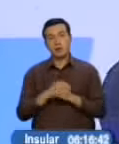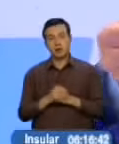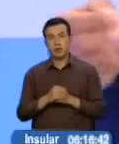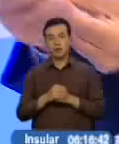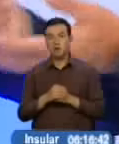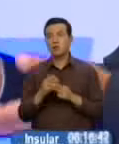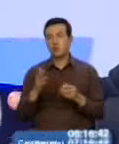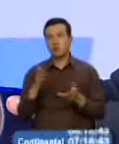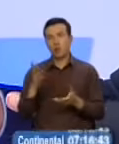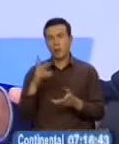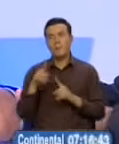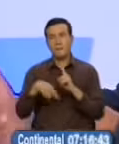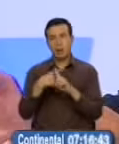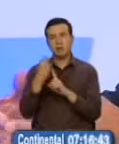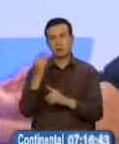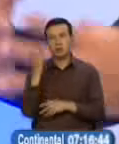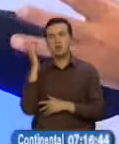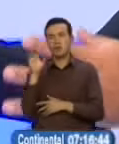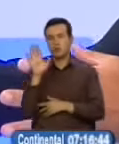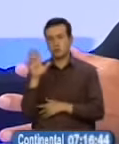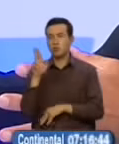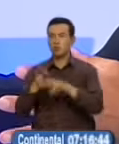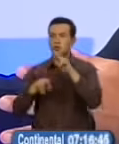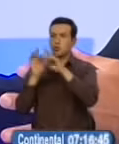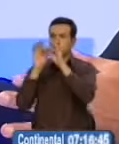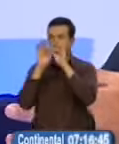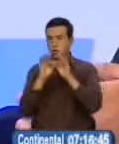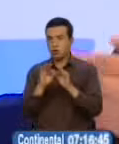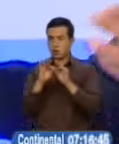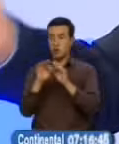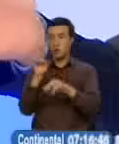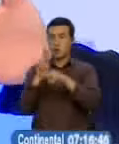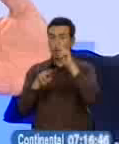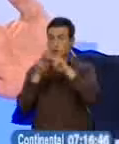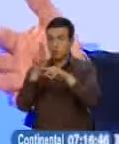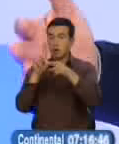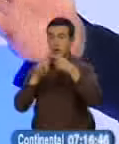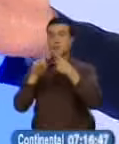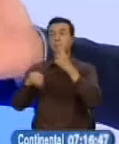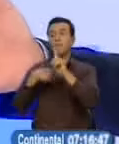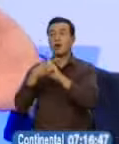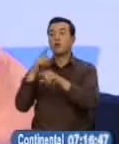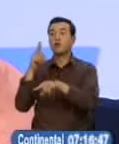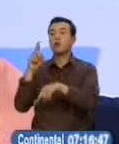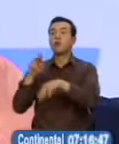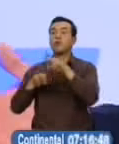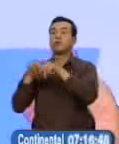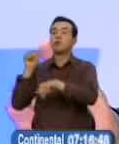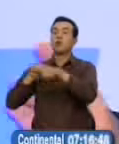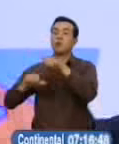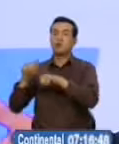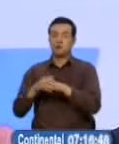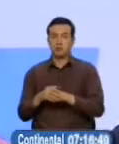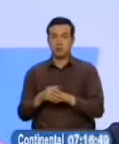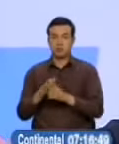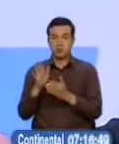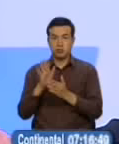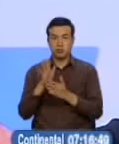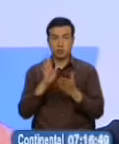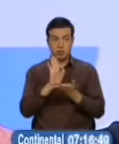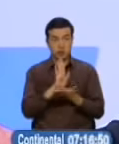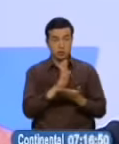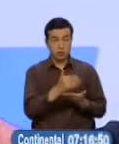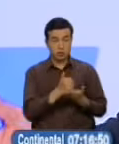a entregar recursos para que reconstruya la escuela, pero que además construya los laboratorios. Eso no nos va a decir